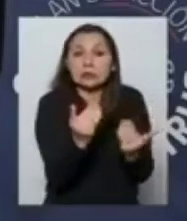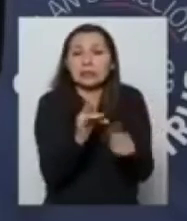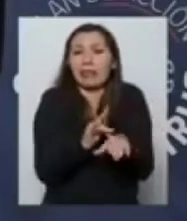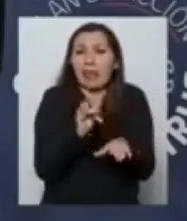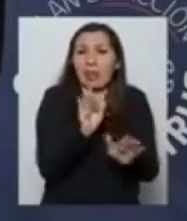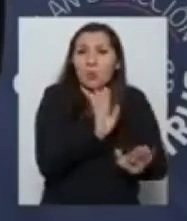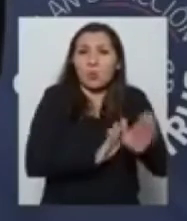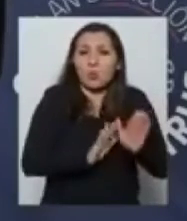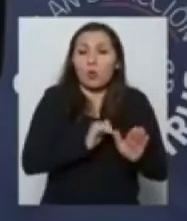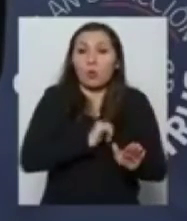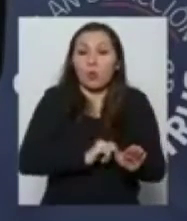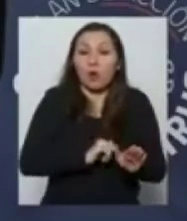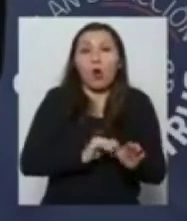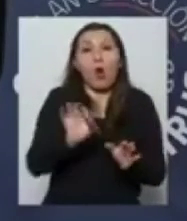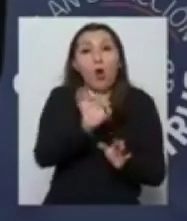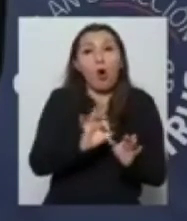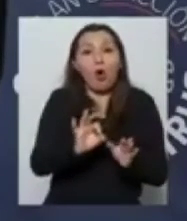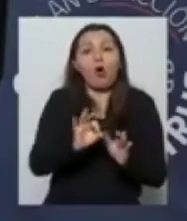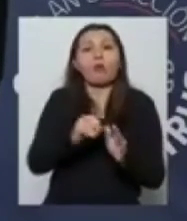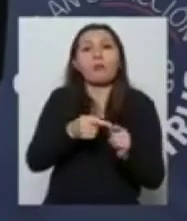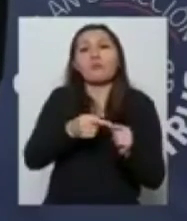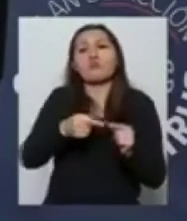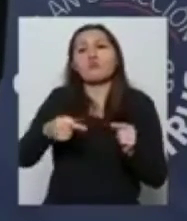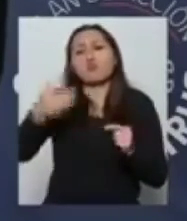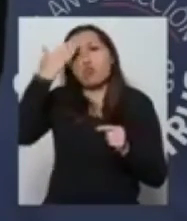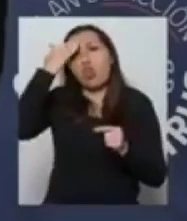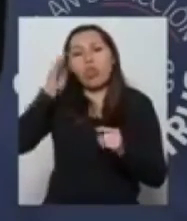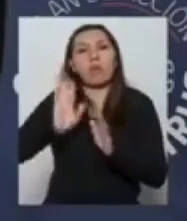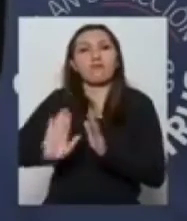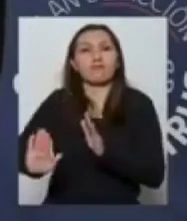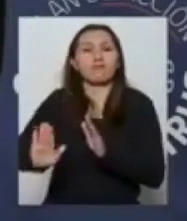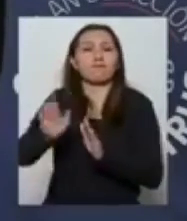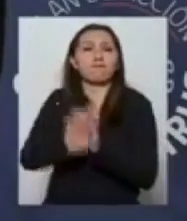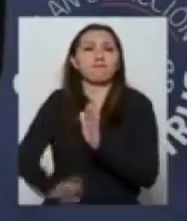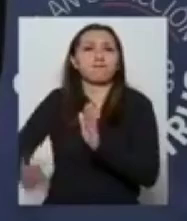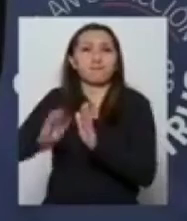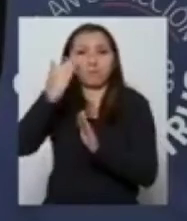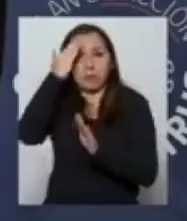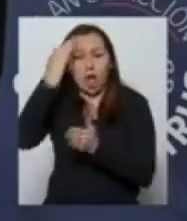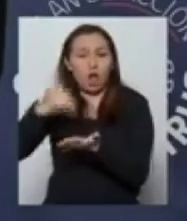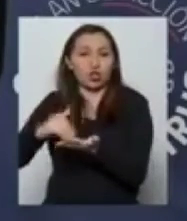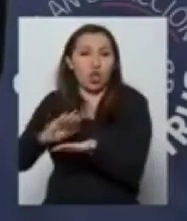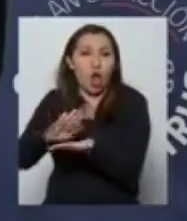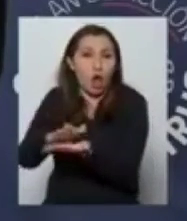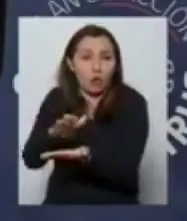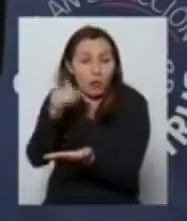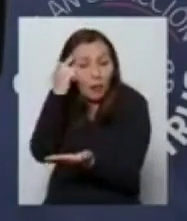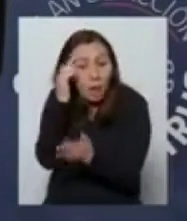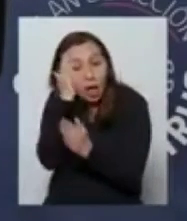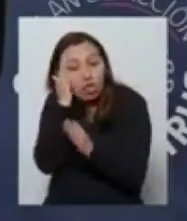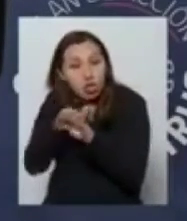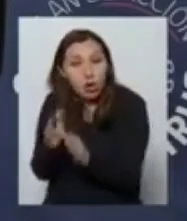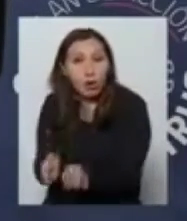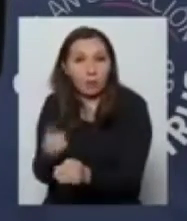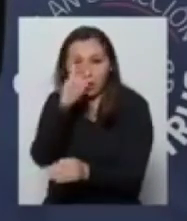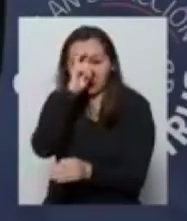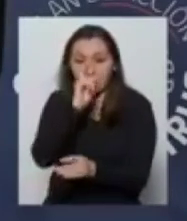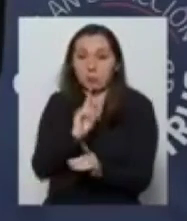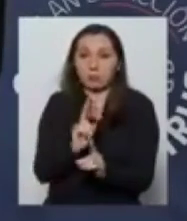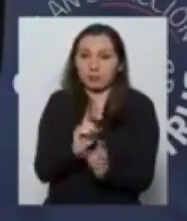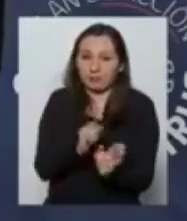como manejo de la propia cirugía o estadías prolongadas dentro del hospital. Quiero recordar también que no hay